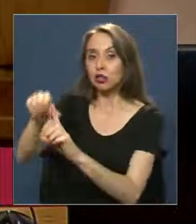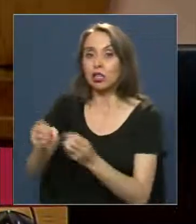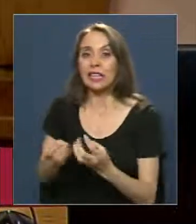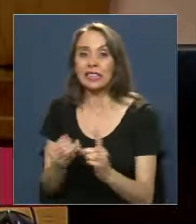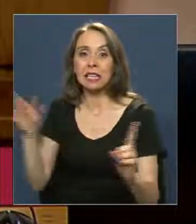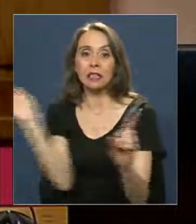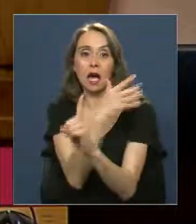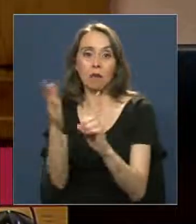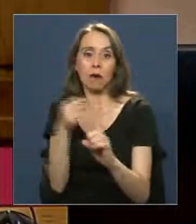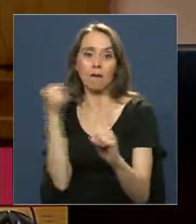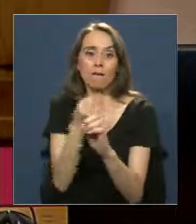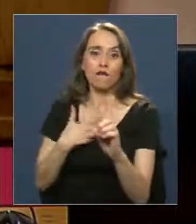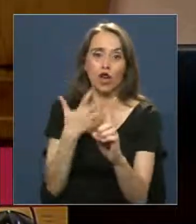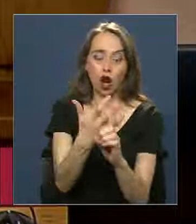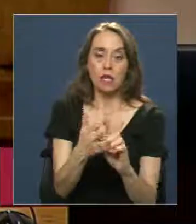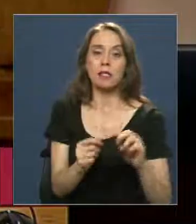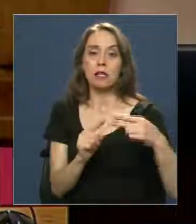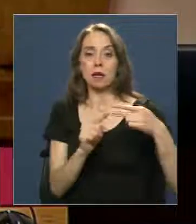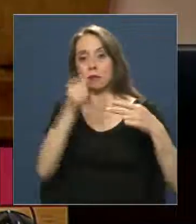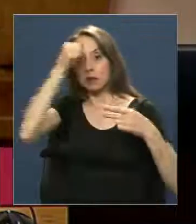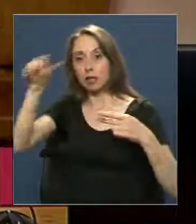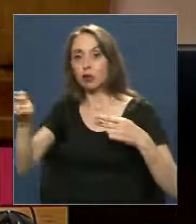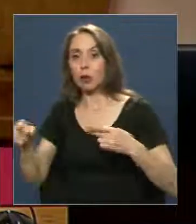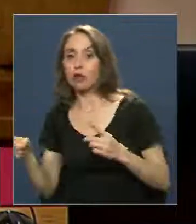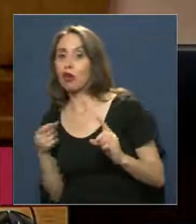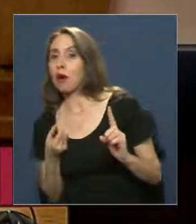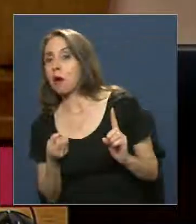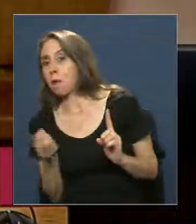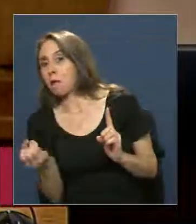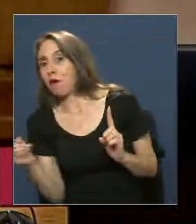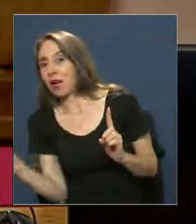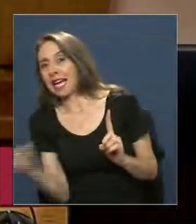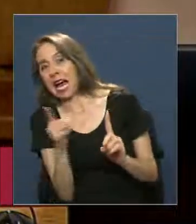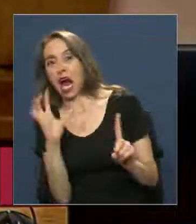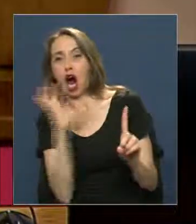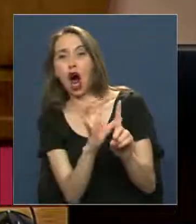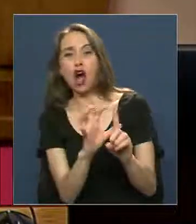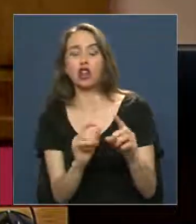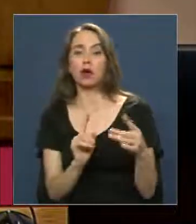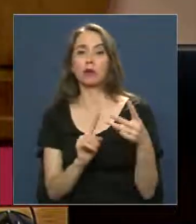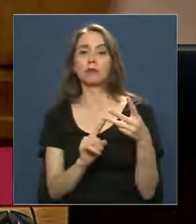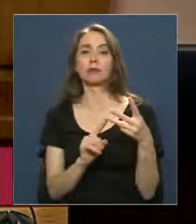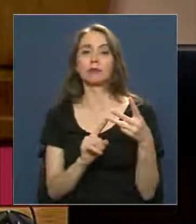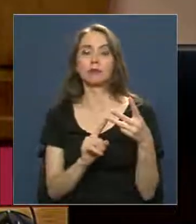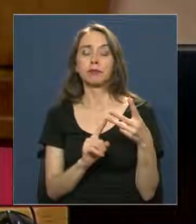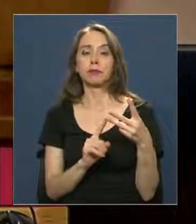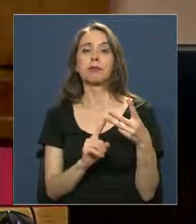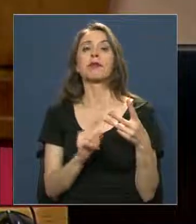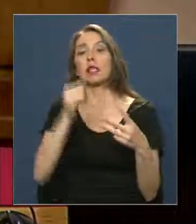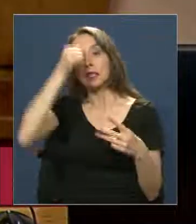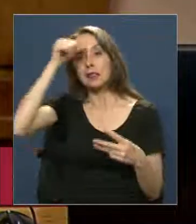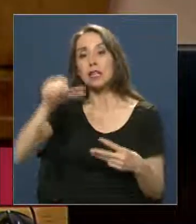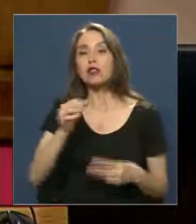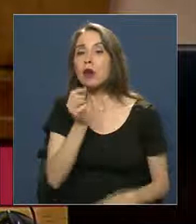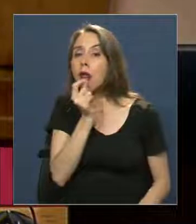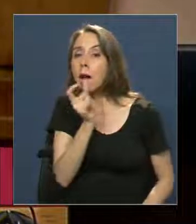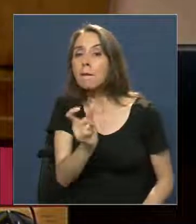sanciona la incitación al odio. Y finalmente, ¿no es cierto?, sanciona lo que decimos nosotros el